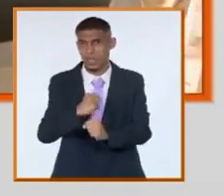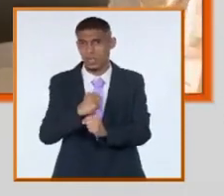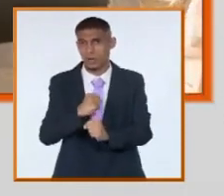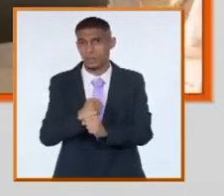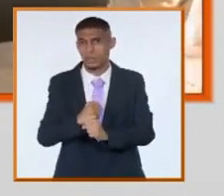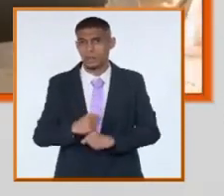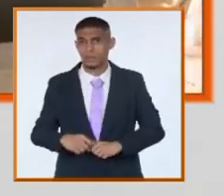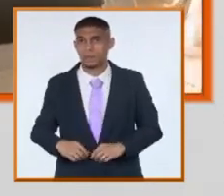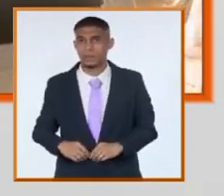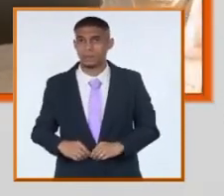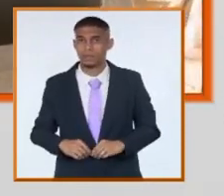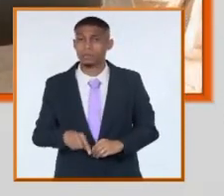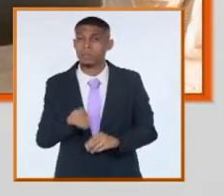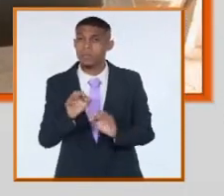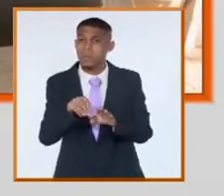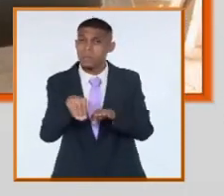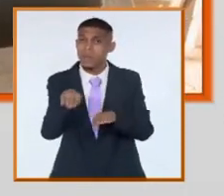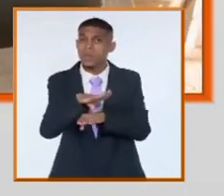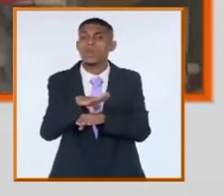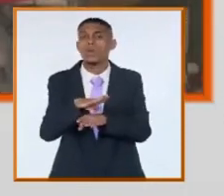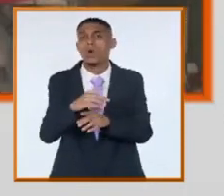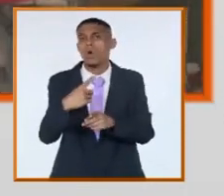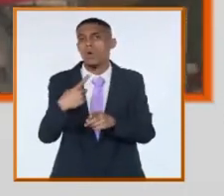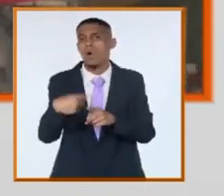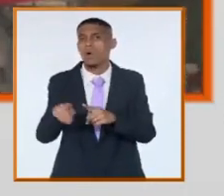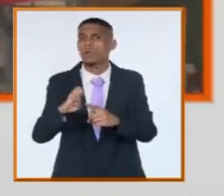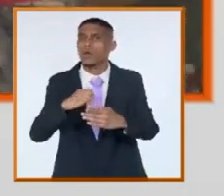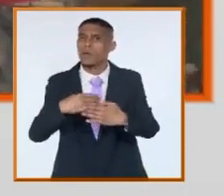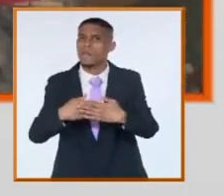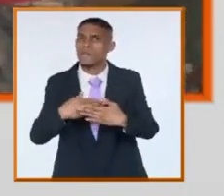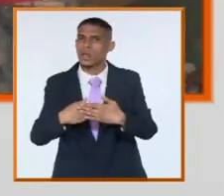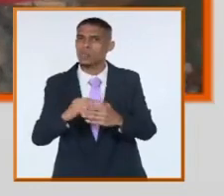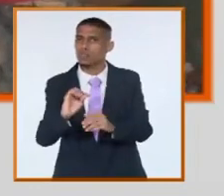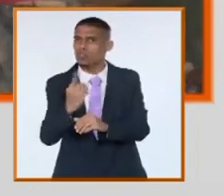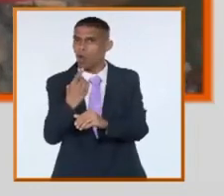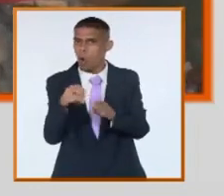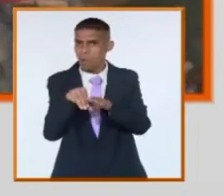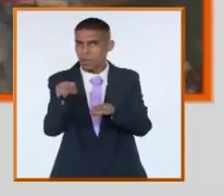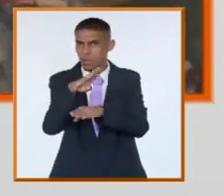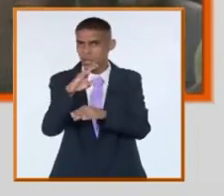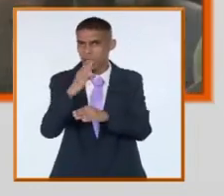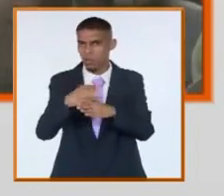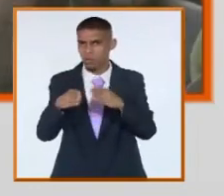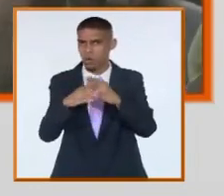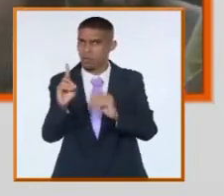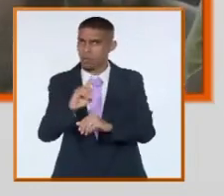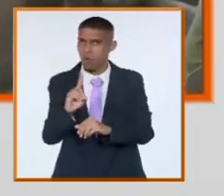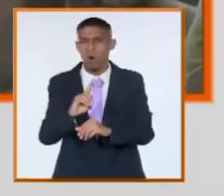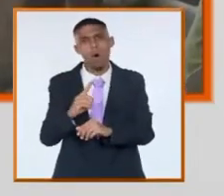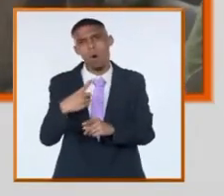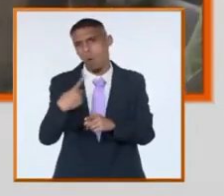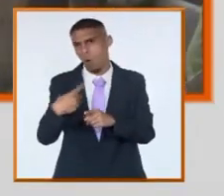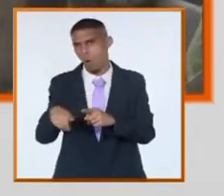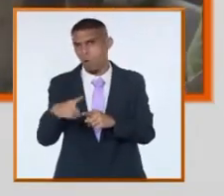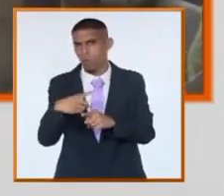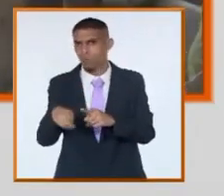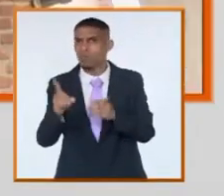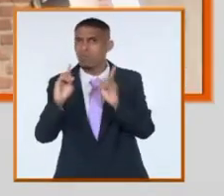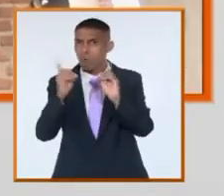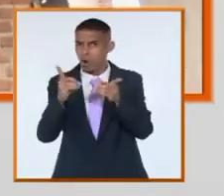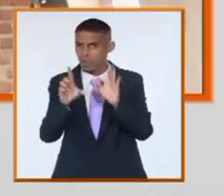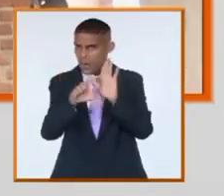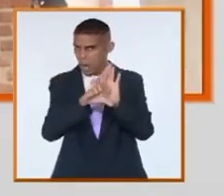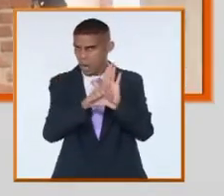eso va también ministro hacia el resto de las entidades constructoras sino solo al ministerio es toda ese sector de la política